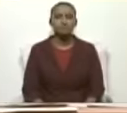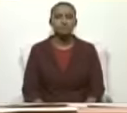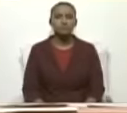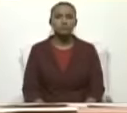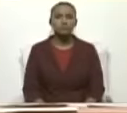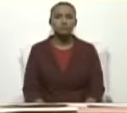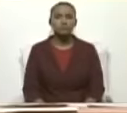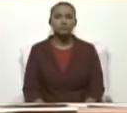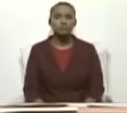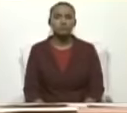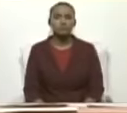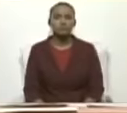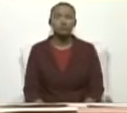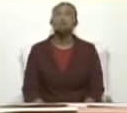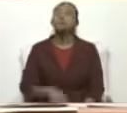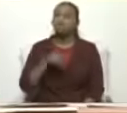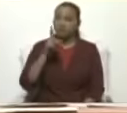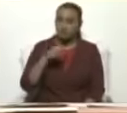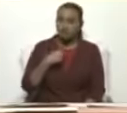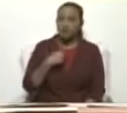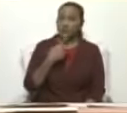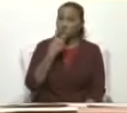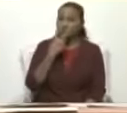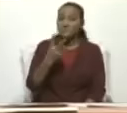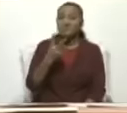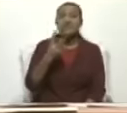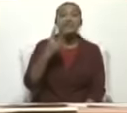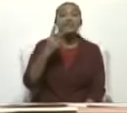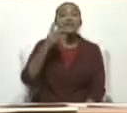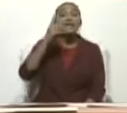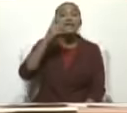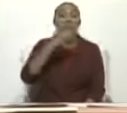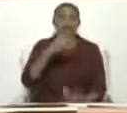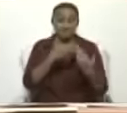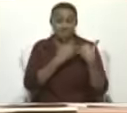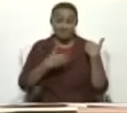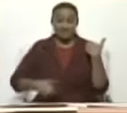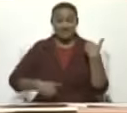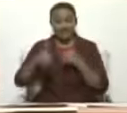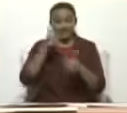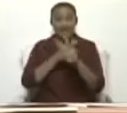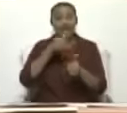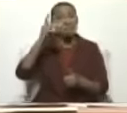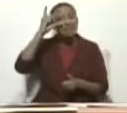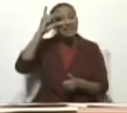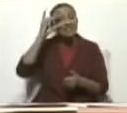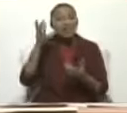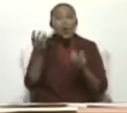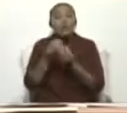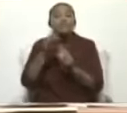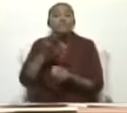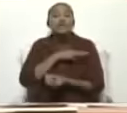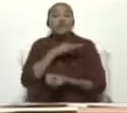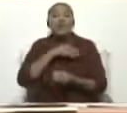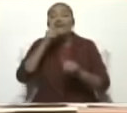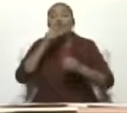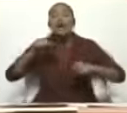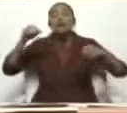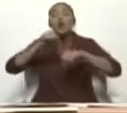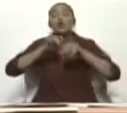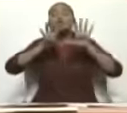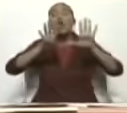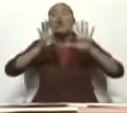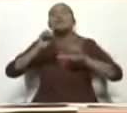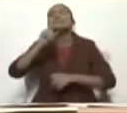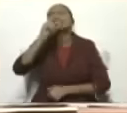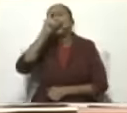gente, yo vi a Delce ayer con una señora de 99 años, fue a votar. Pero me conseguí en Maturín